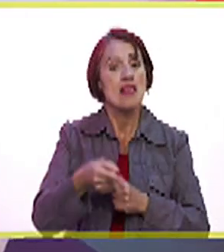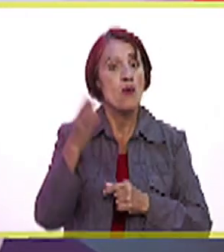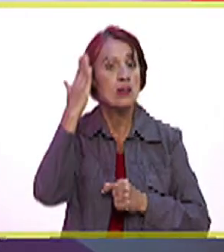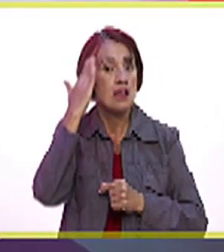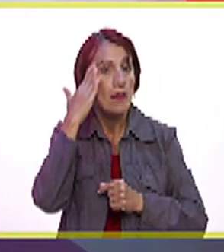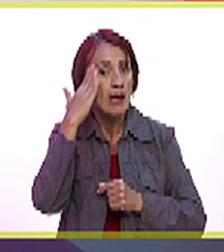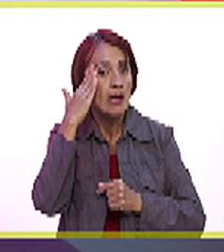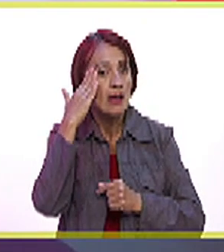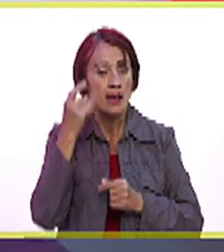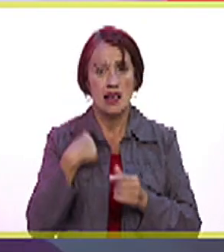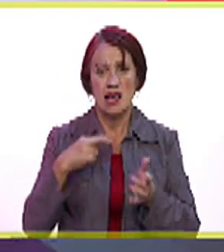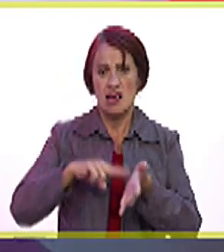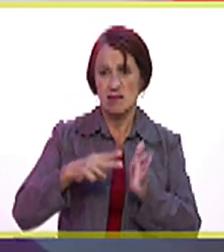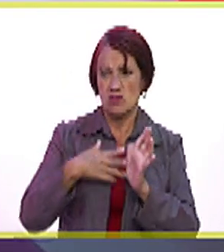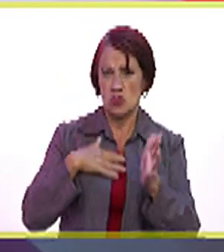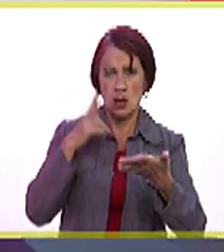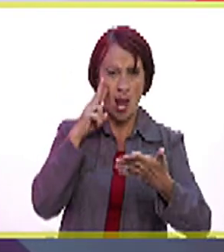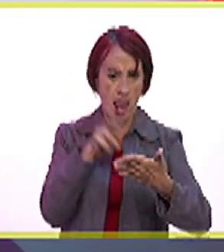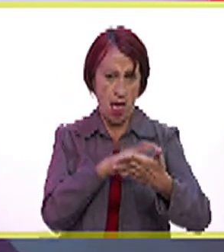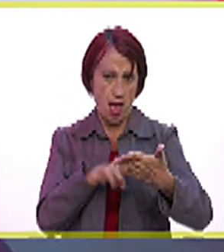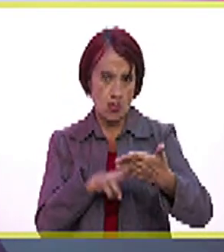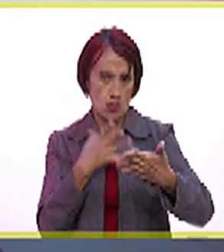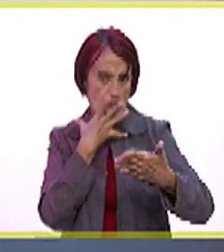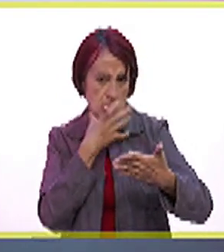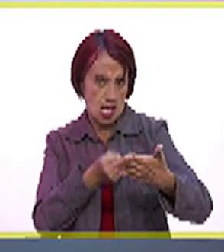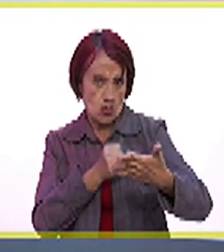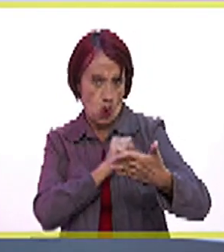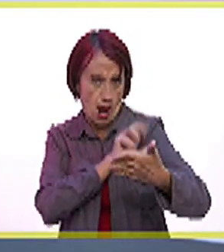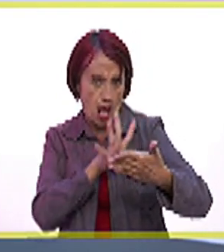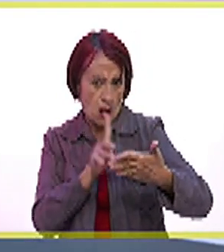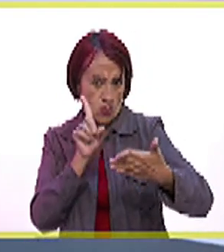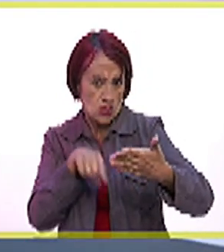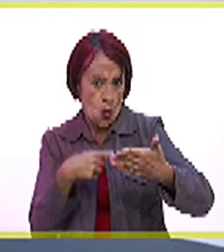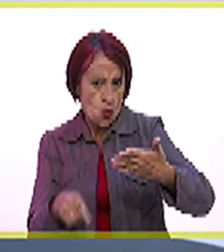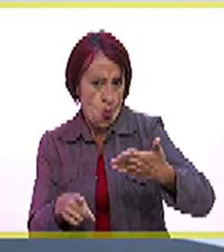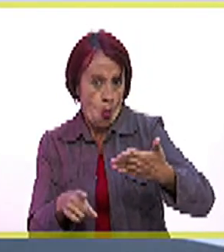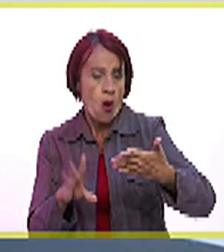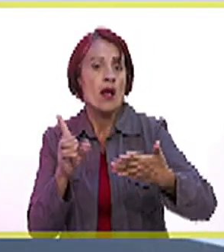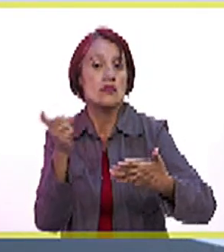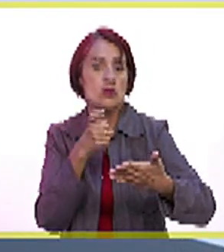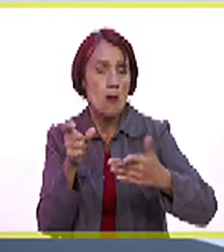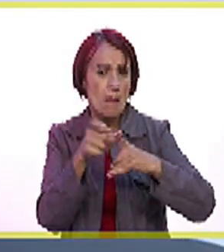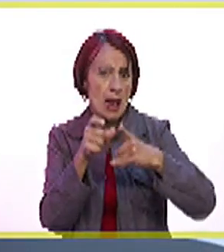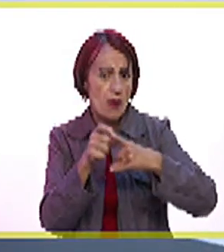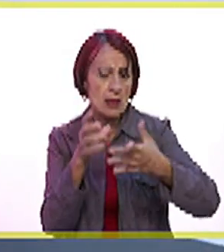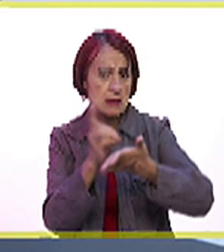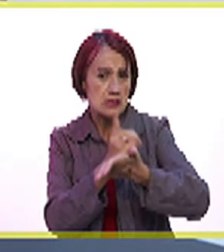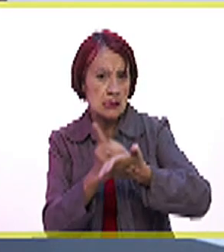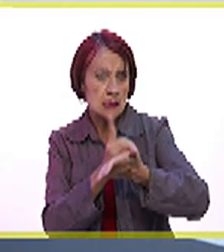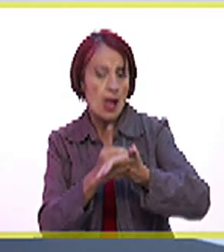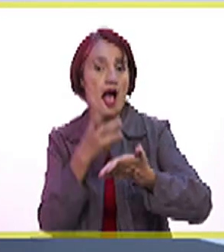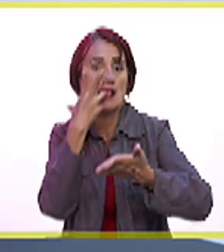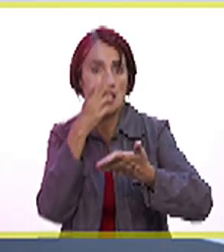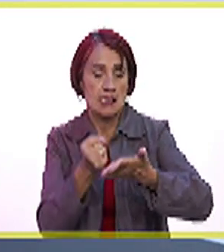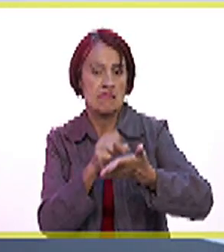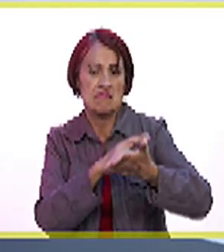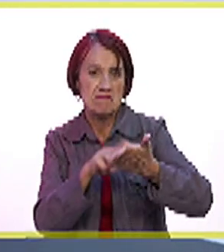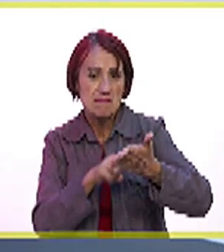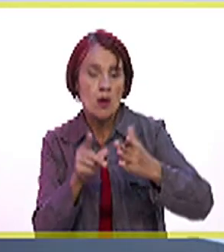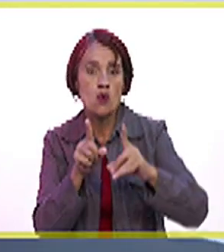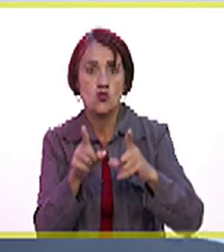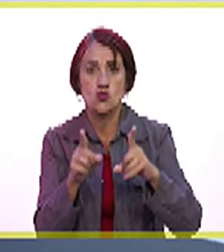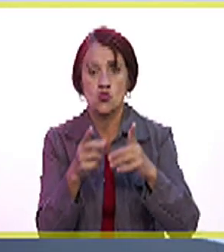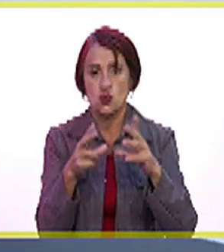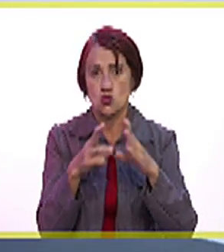que estoy leyendo como tal. Y como tal interactuar con el autor para poder entender el texto que estoy leyendo. ¿Cuáles son